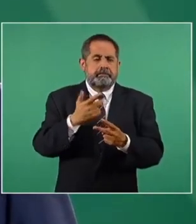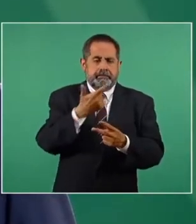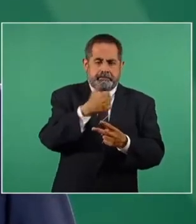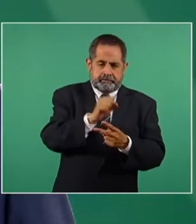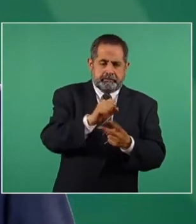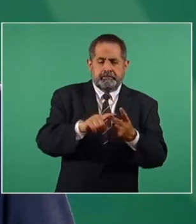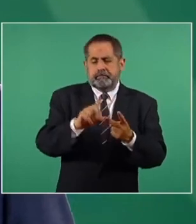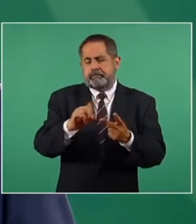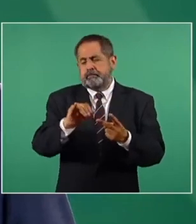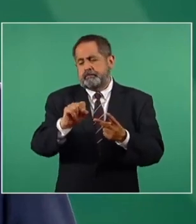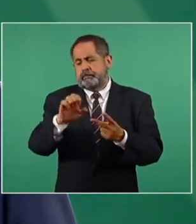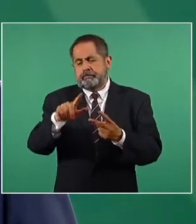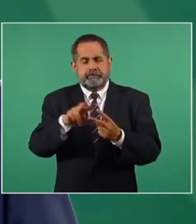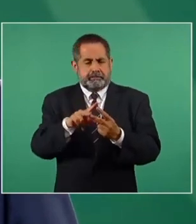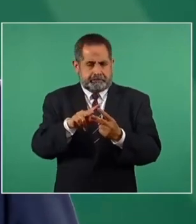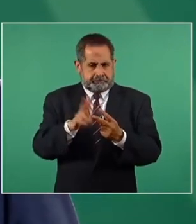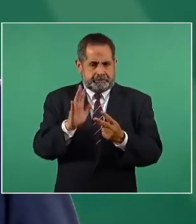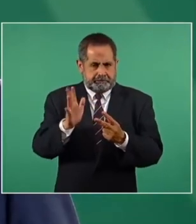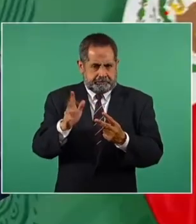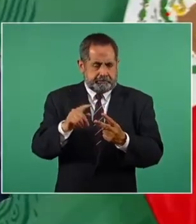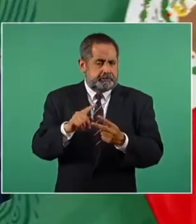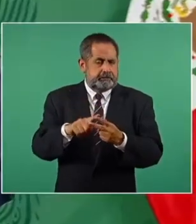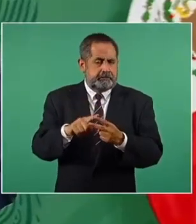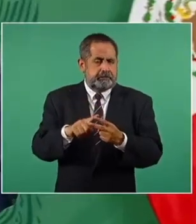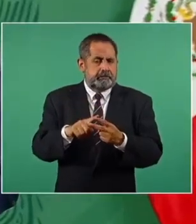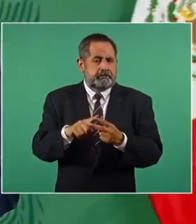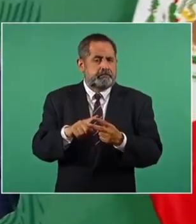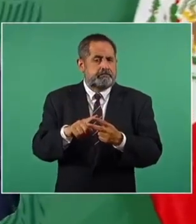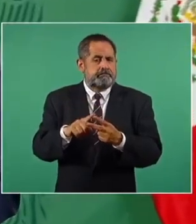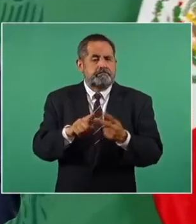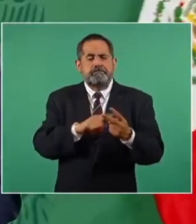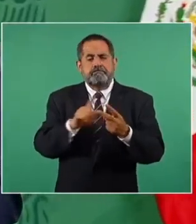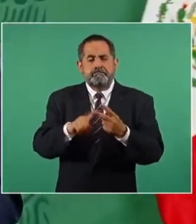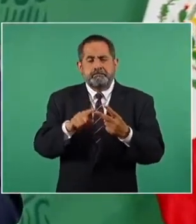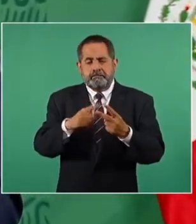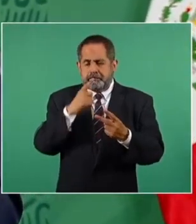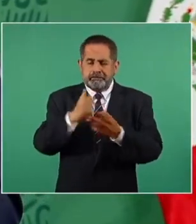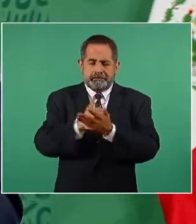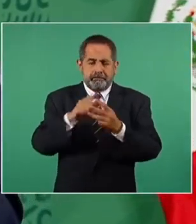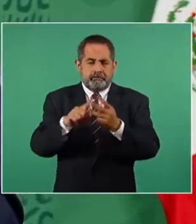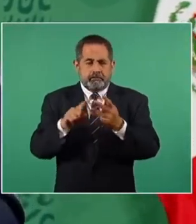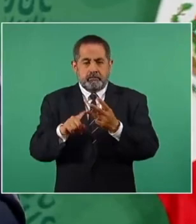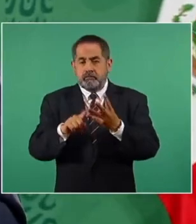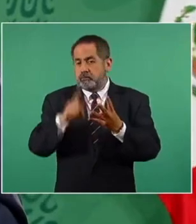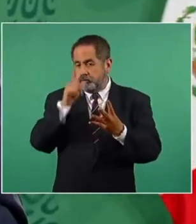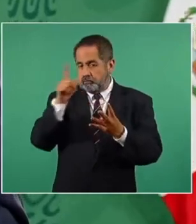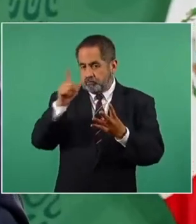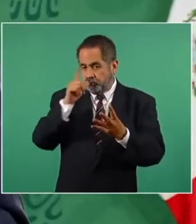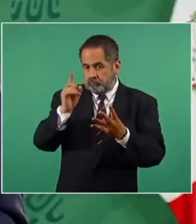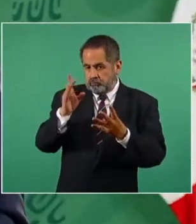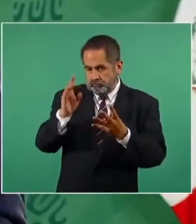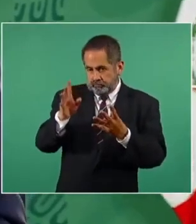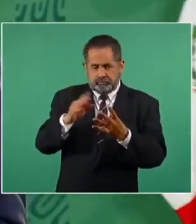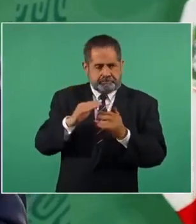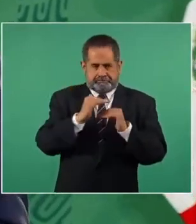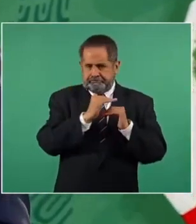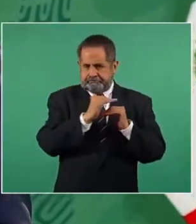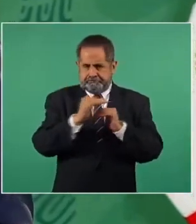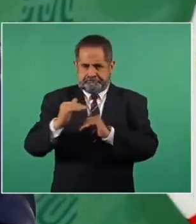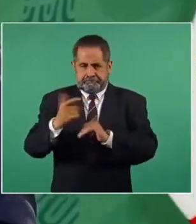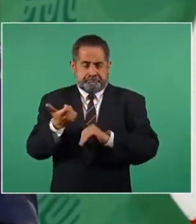gasolinas bendicen y en luz o en energía eléctrica